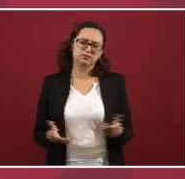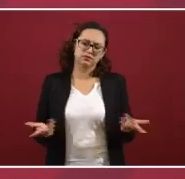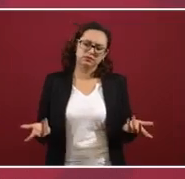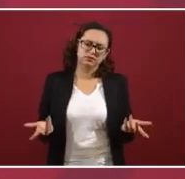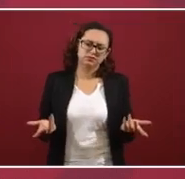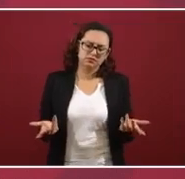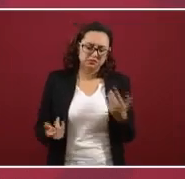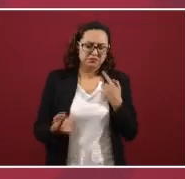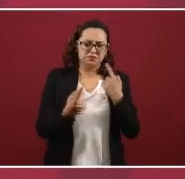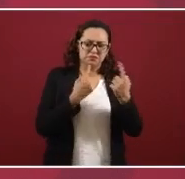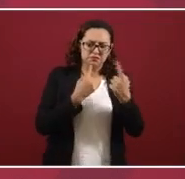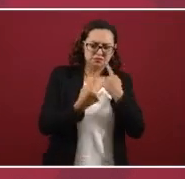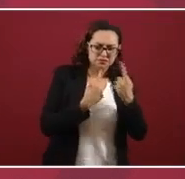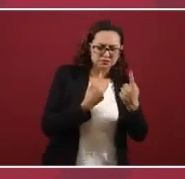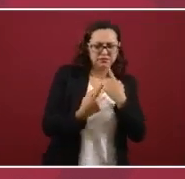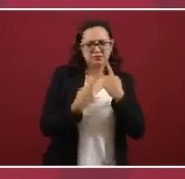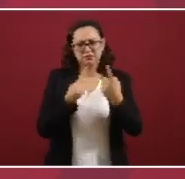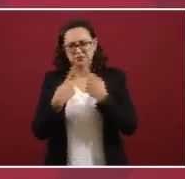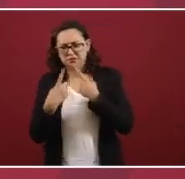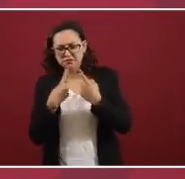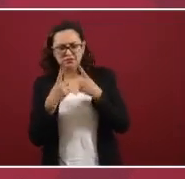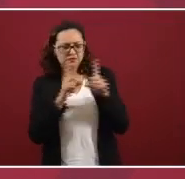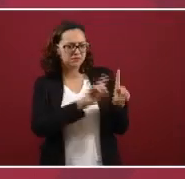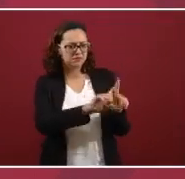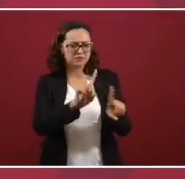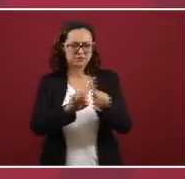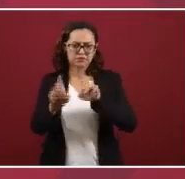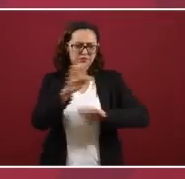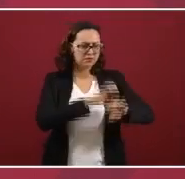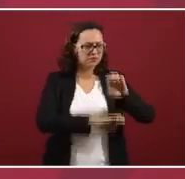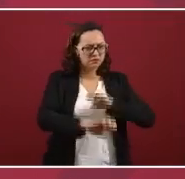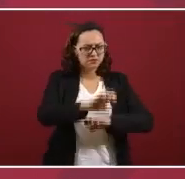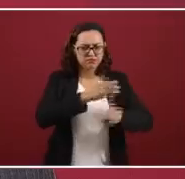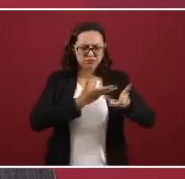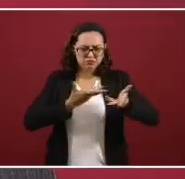se está dialogando con las empresas.